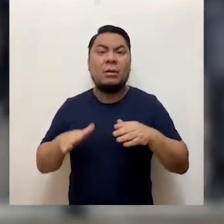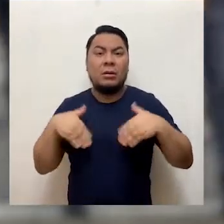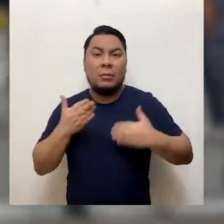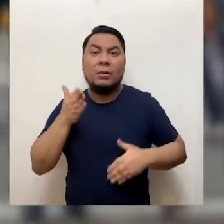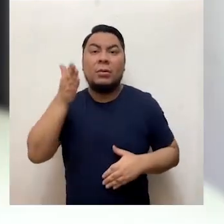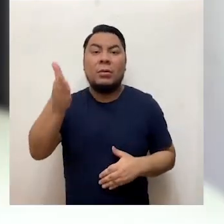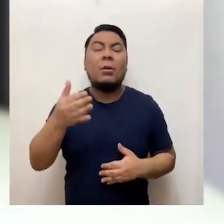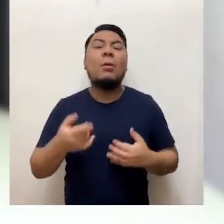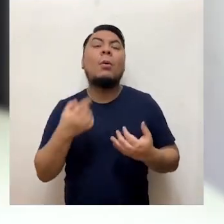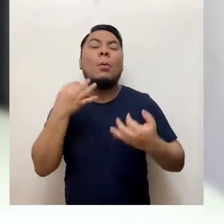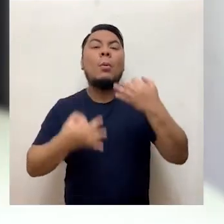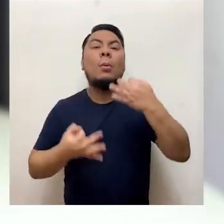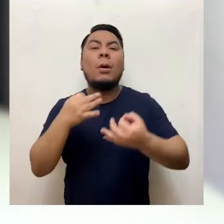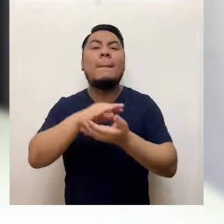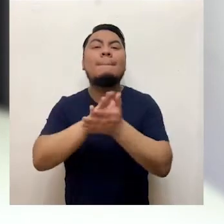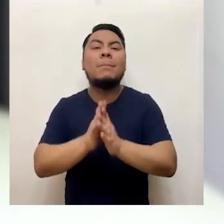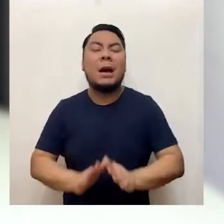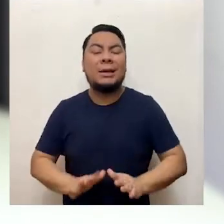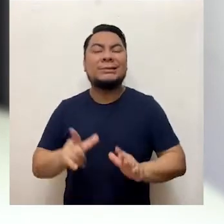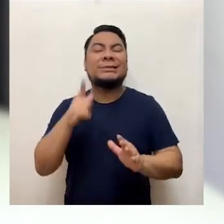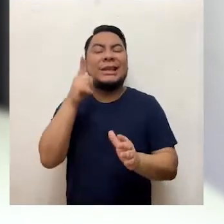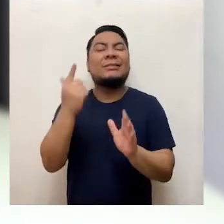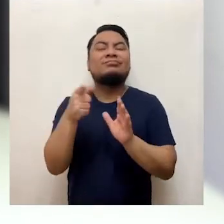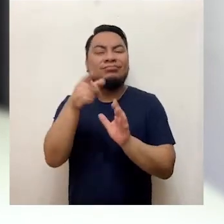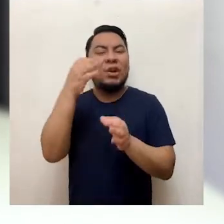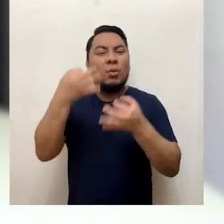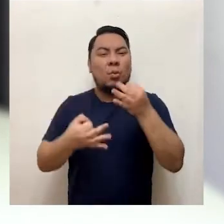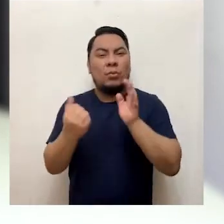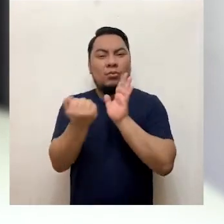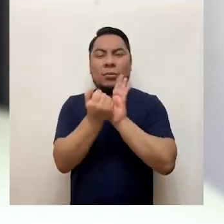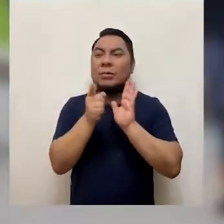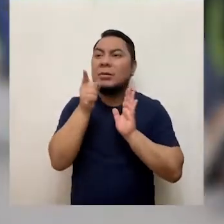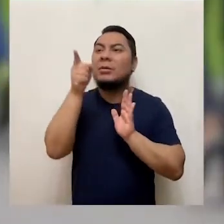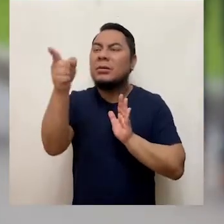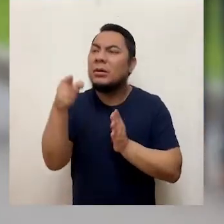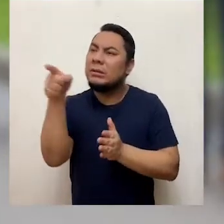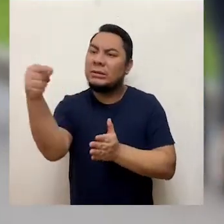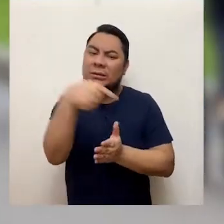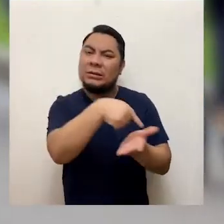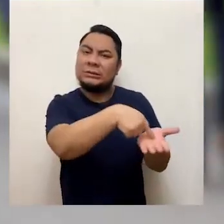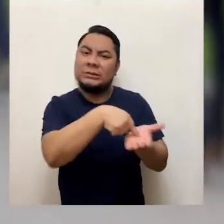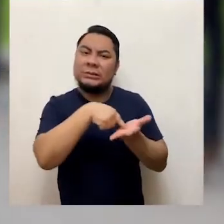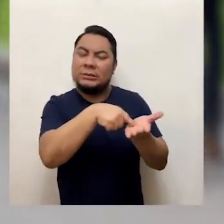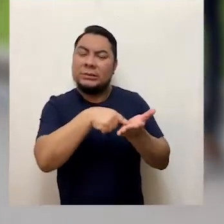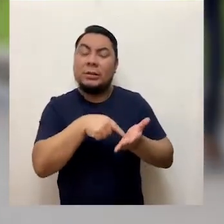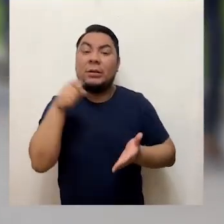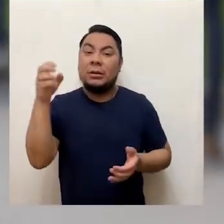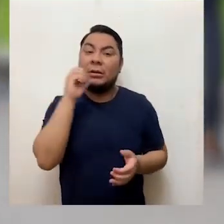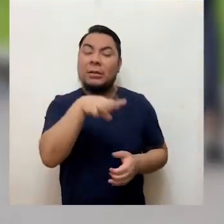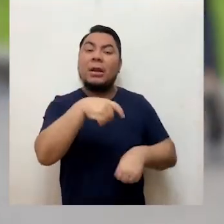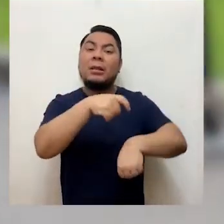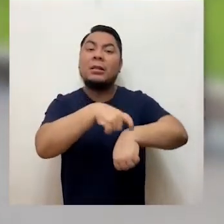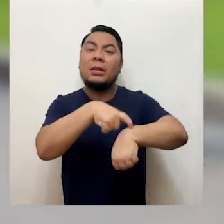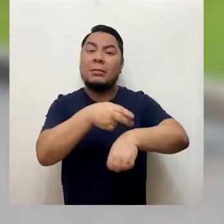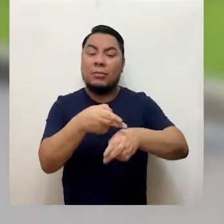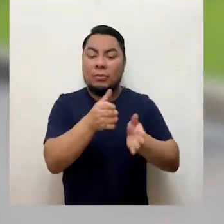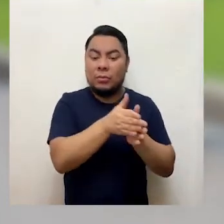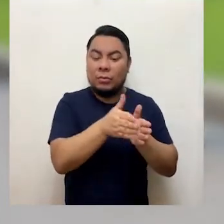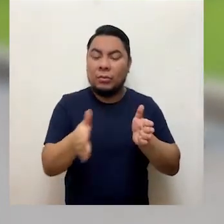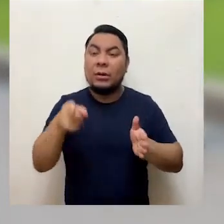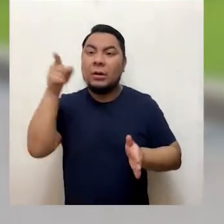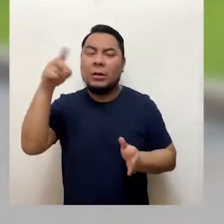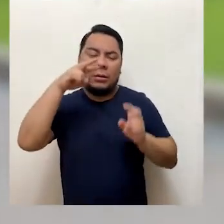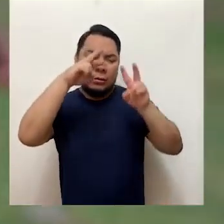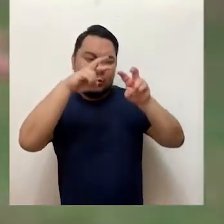recurrir a un juez de paz letrado para que éste exija el pago de la pensión al obligado, dándole un plazo para que éste haga